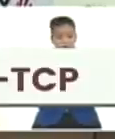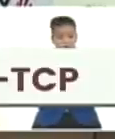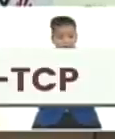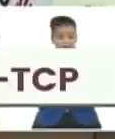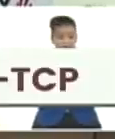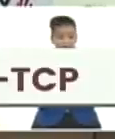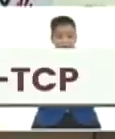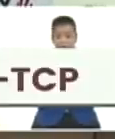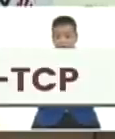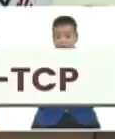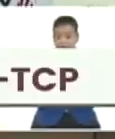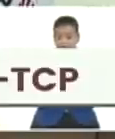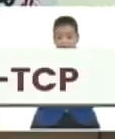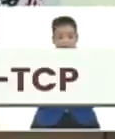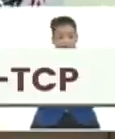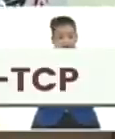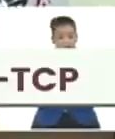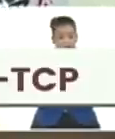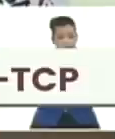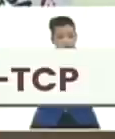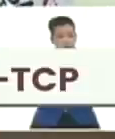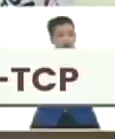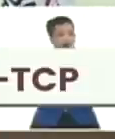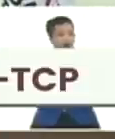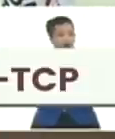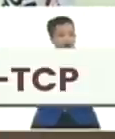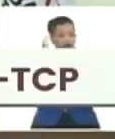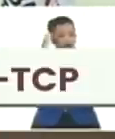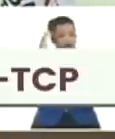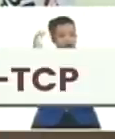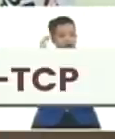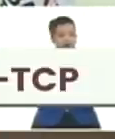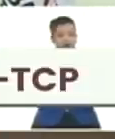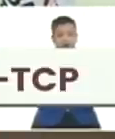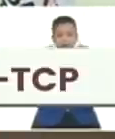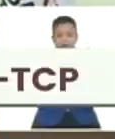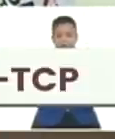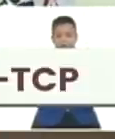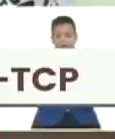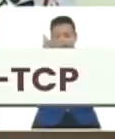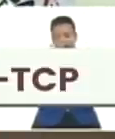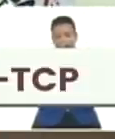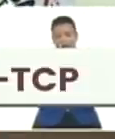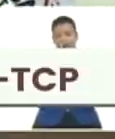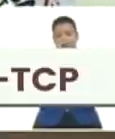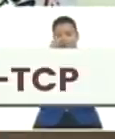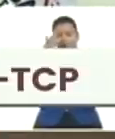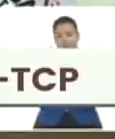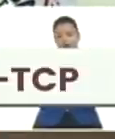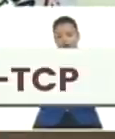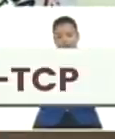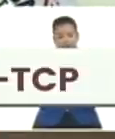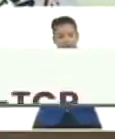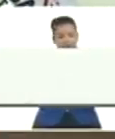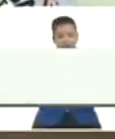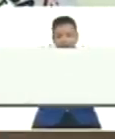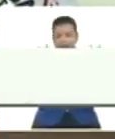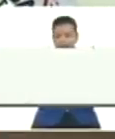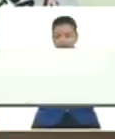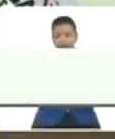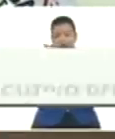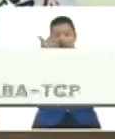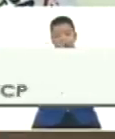21ª cumbre de jefes de Estado y de Gobierno del ALBA TCP, que lleva por título ALBA